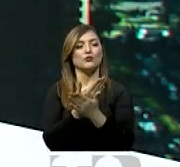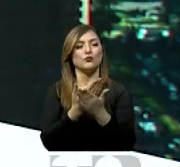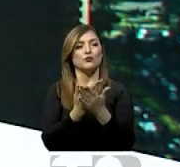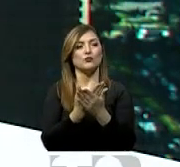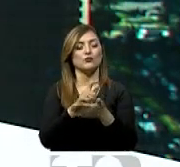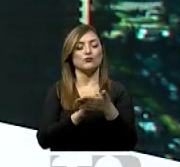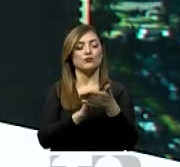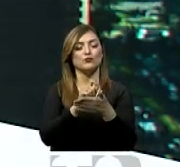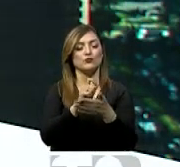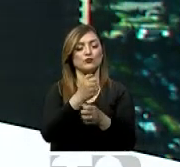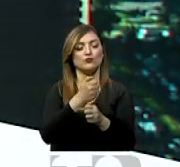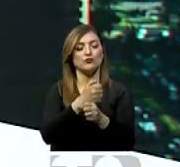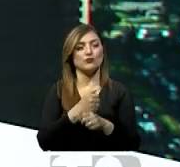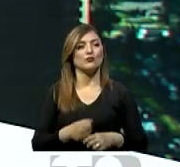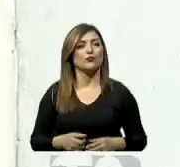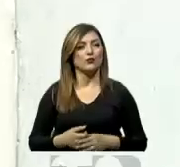de contratación laboral.